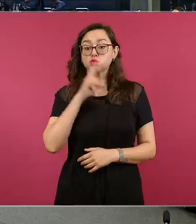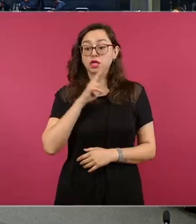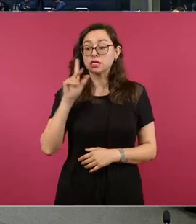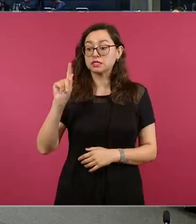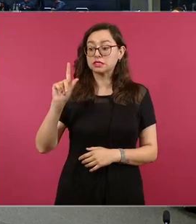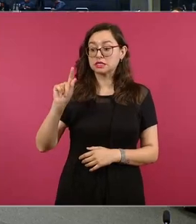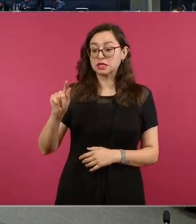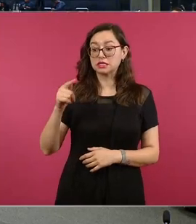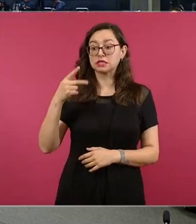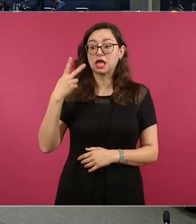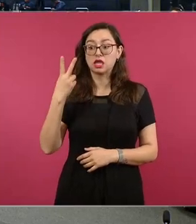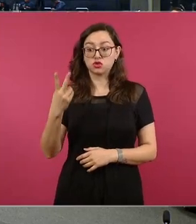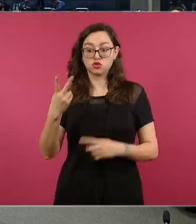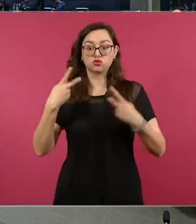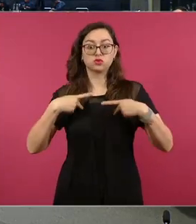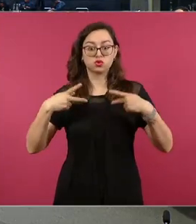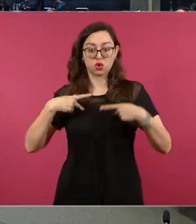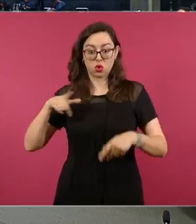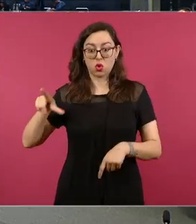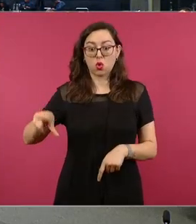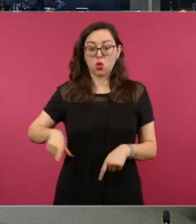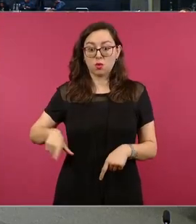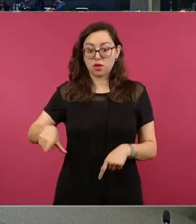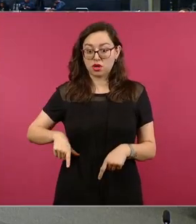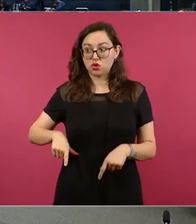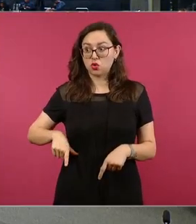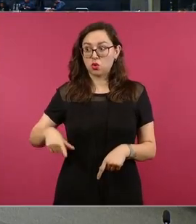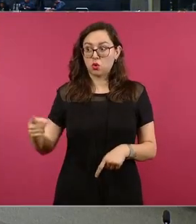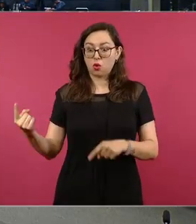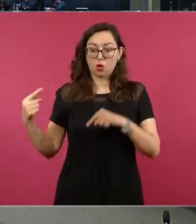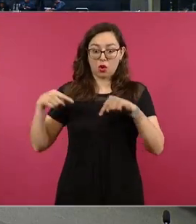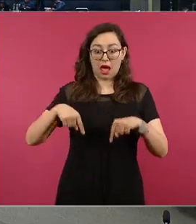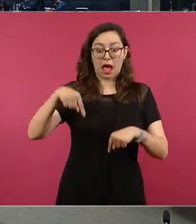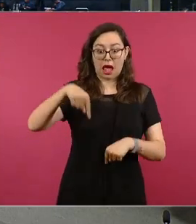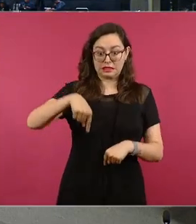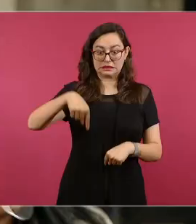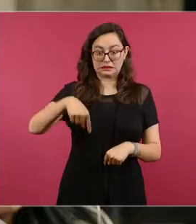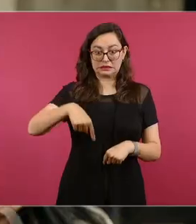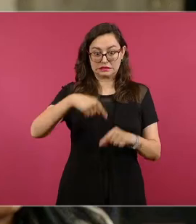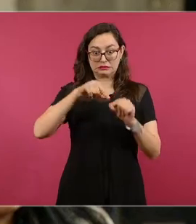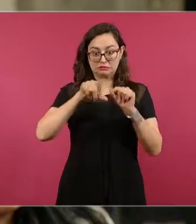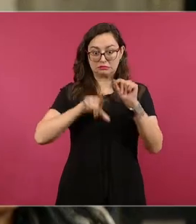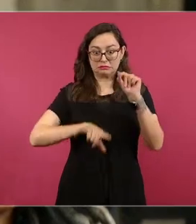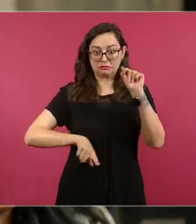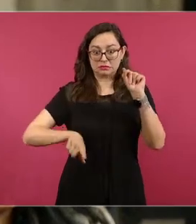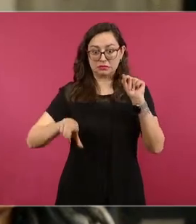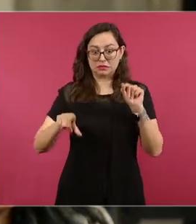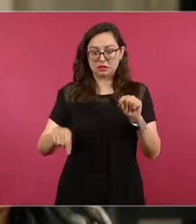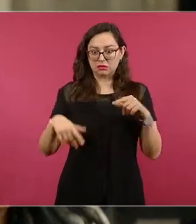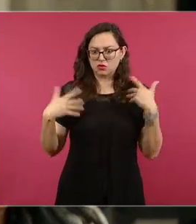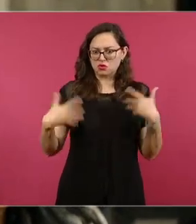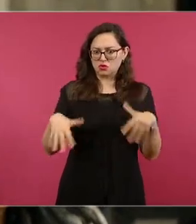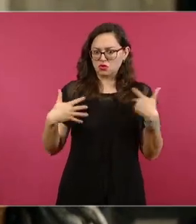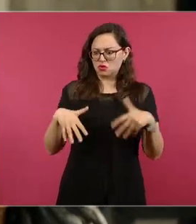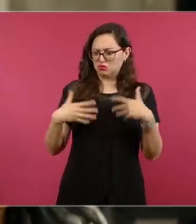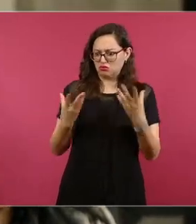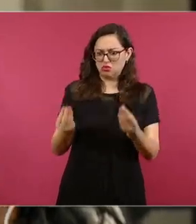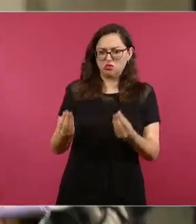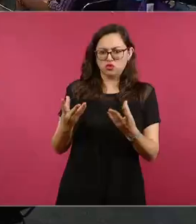en méxico esta cifra es correcta puede confirmarse que el número más alto se ha tenido en toda la historia del país y por qué